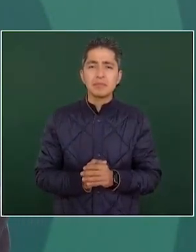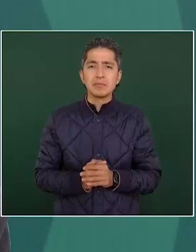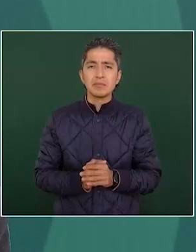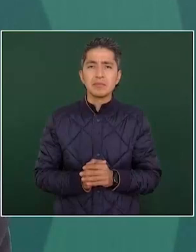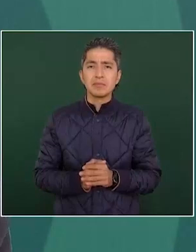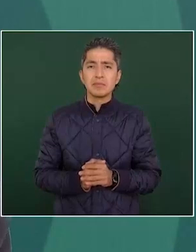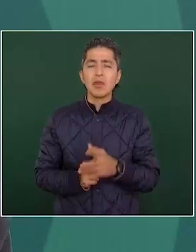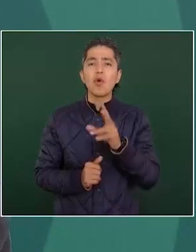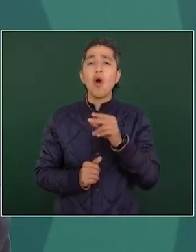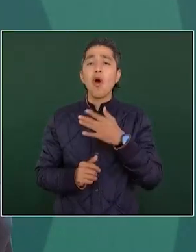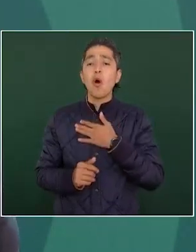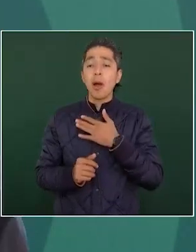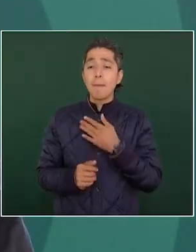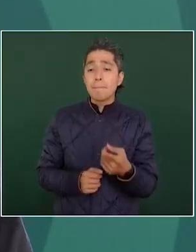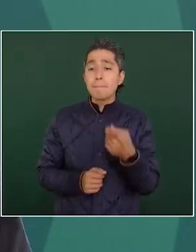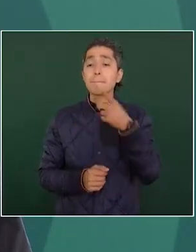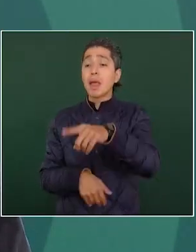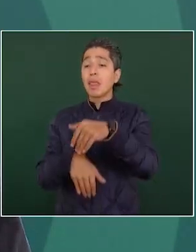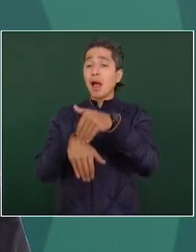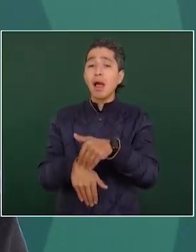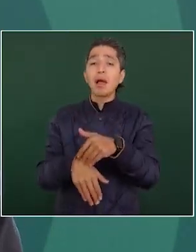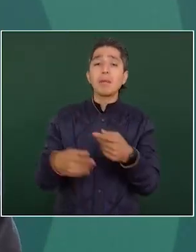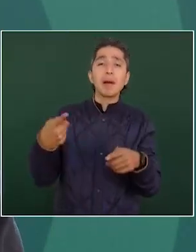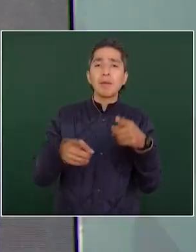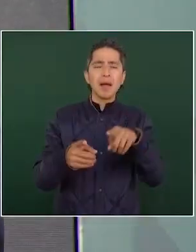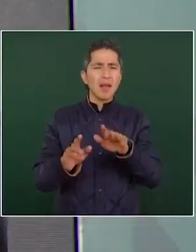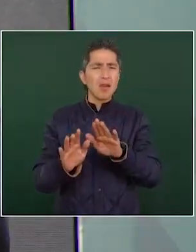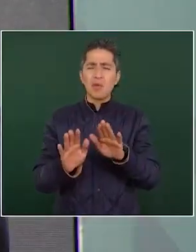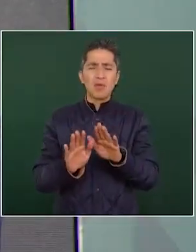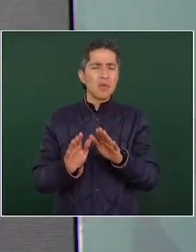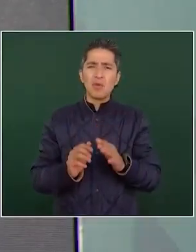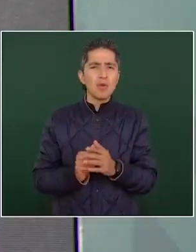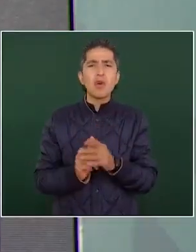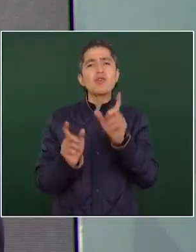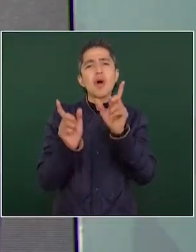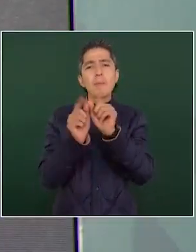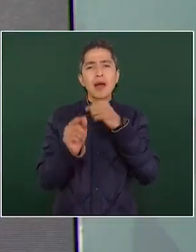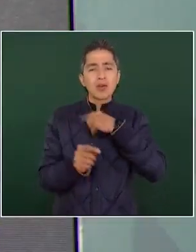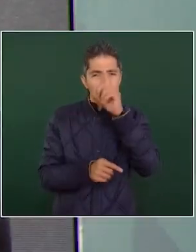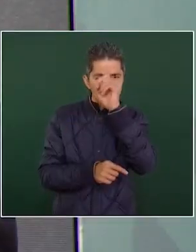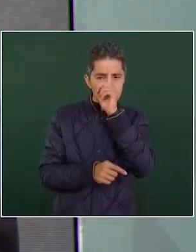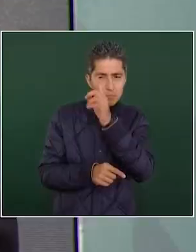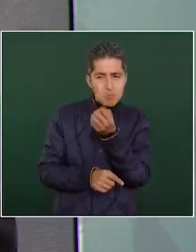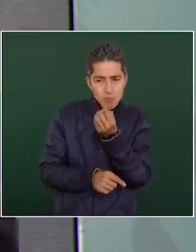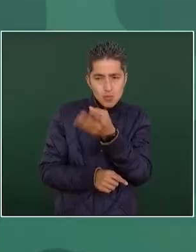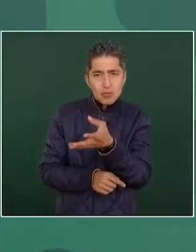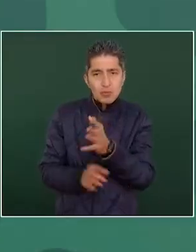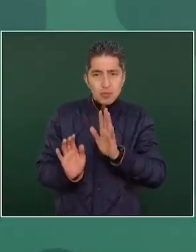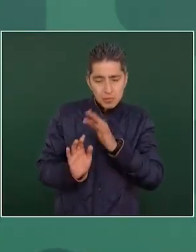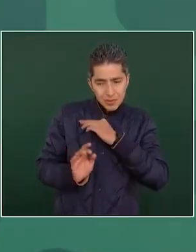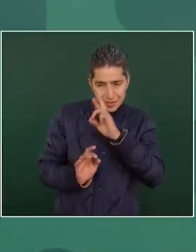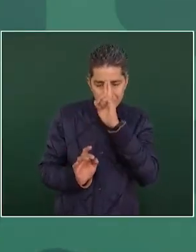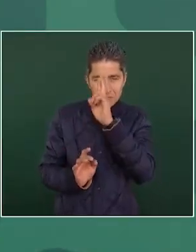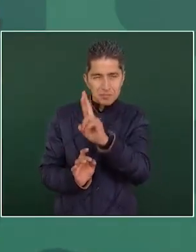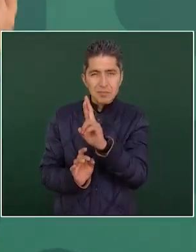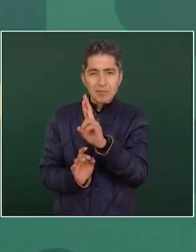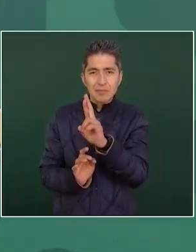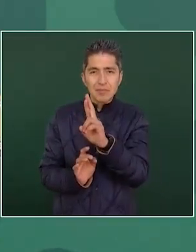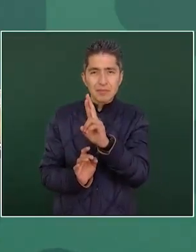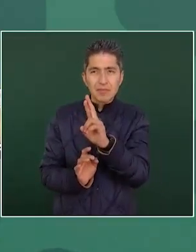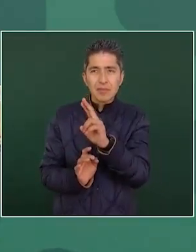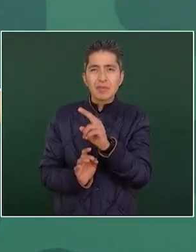un mandato, una instrucción, es una recomendación respetuosa, que se